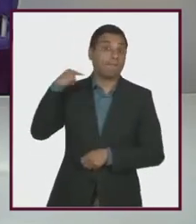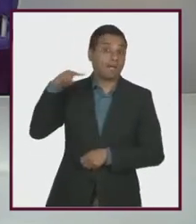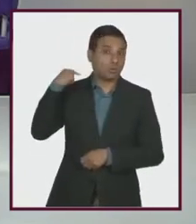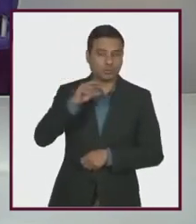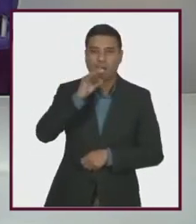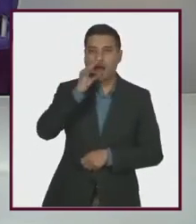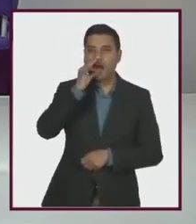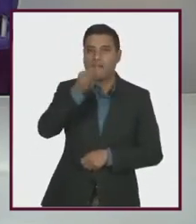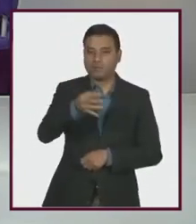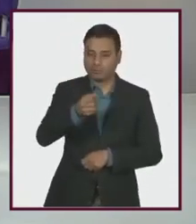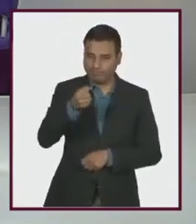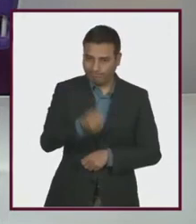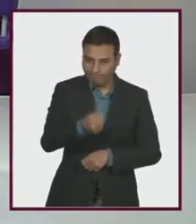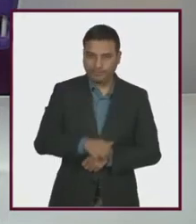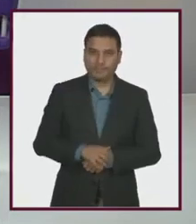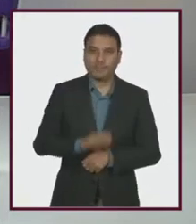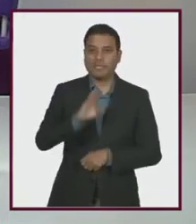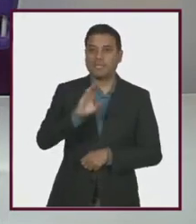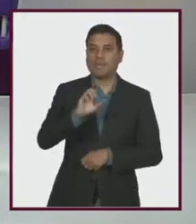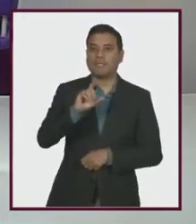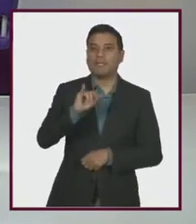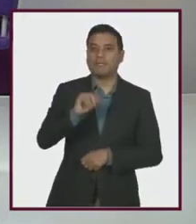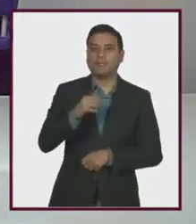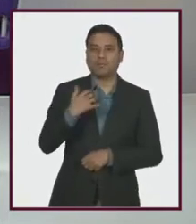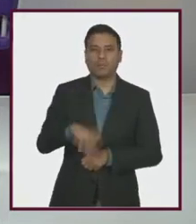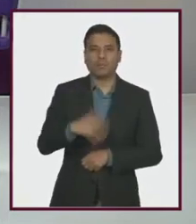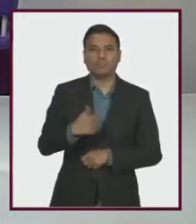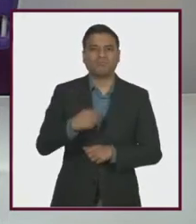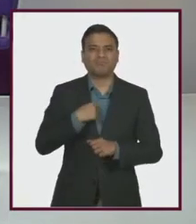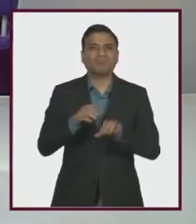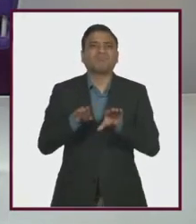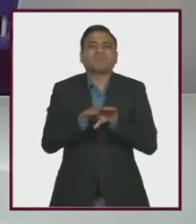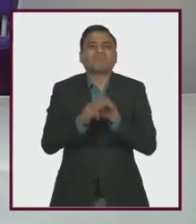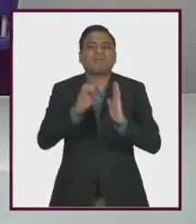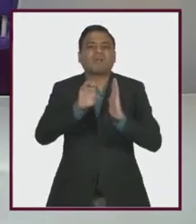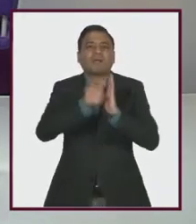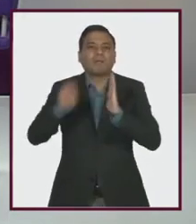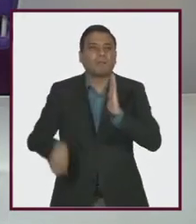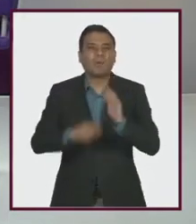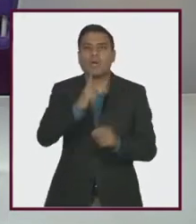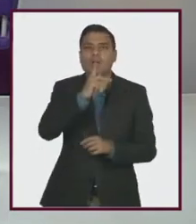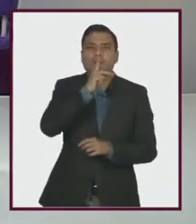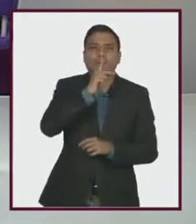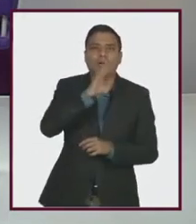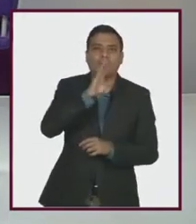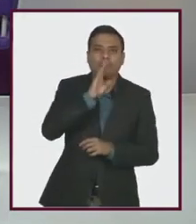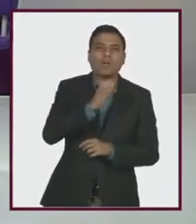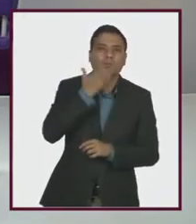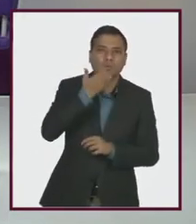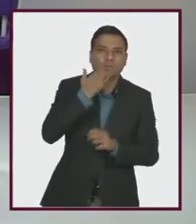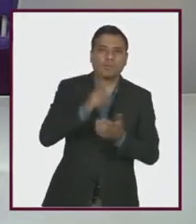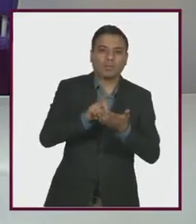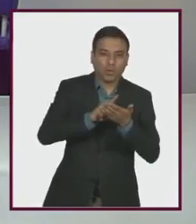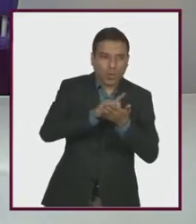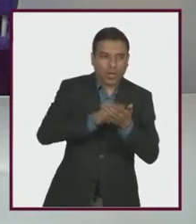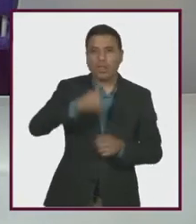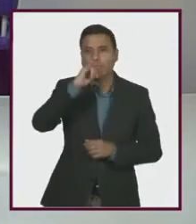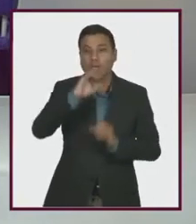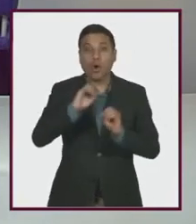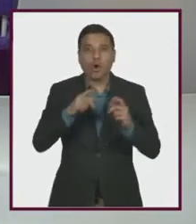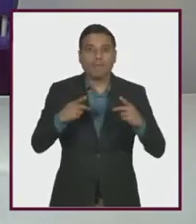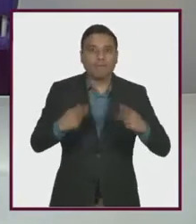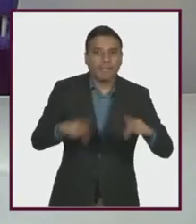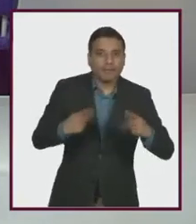hasta allá. Belina Domínguez, ¿qué estrategias podemos seguir cuando los padres de familia son consumidores y o distribuidores? El adolescente está inmerso en este